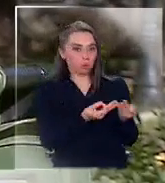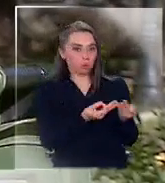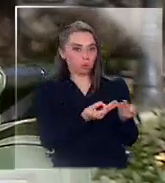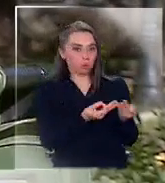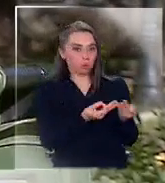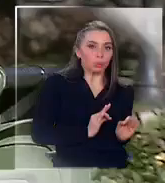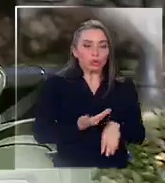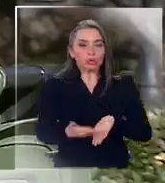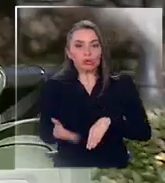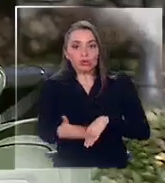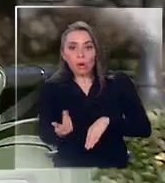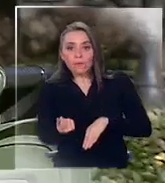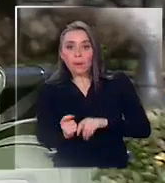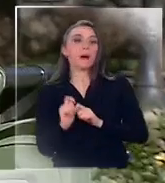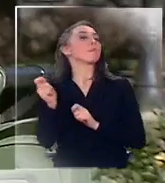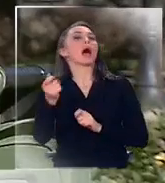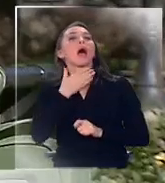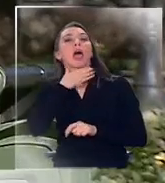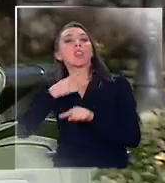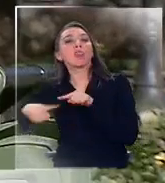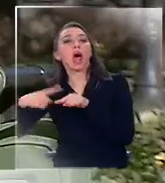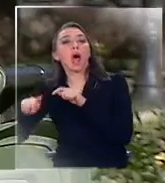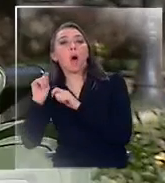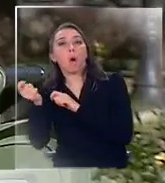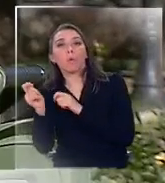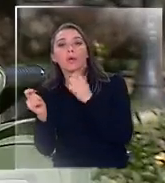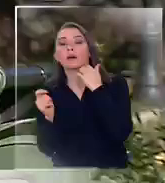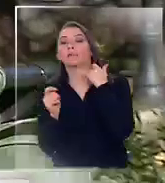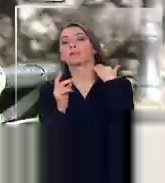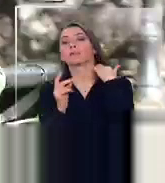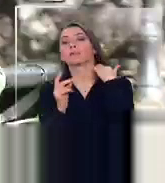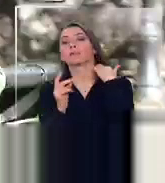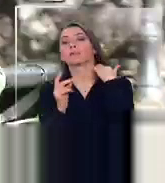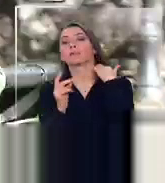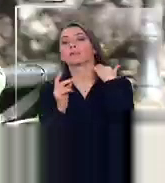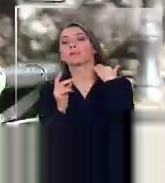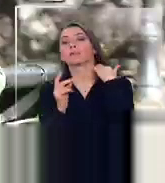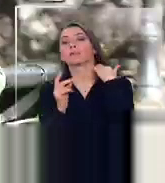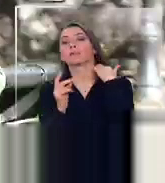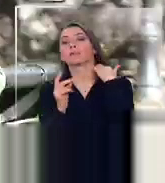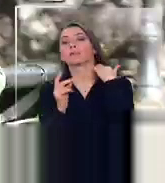resto... tengo una deuda y para subsistir.